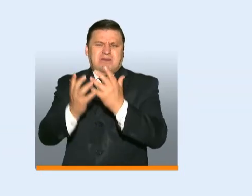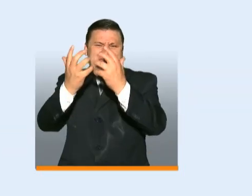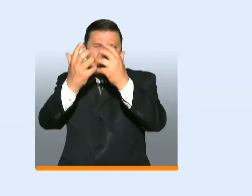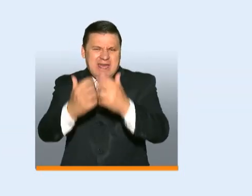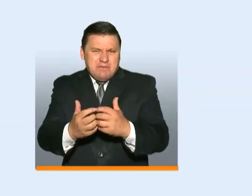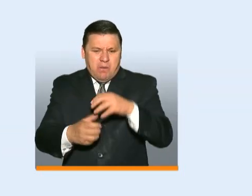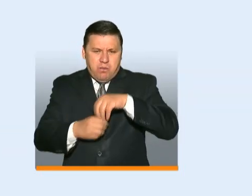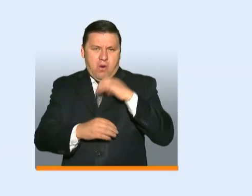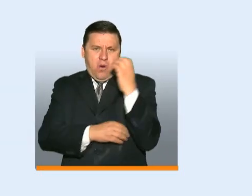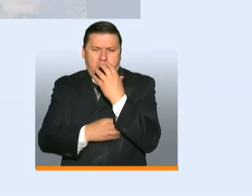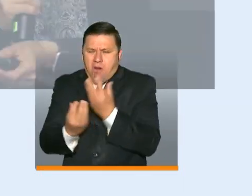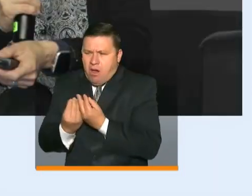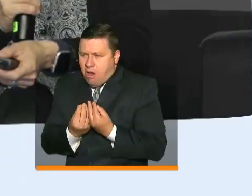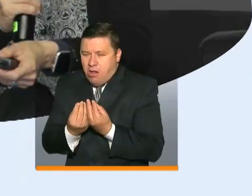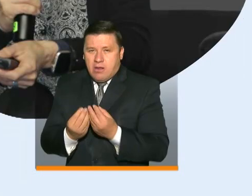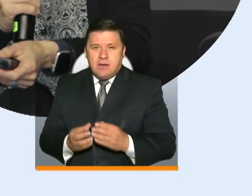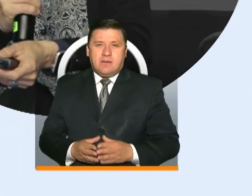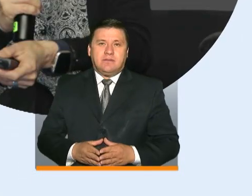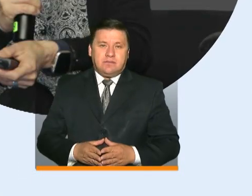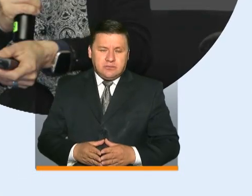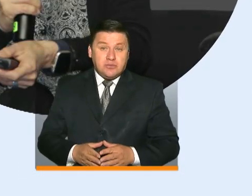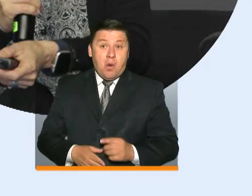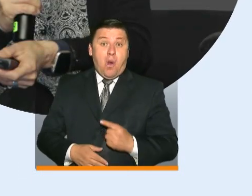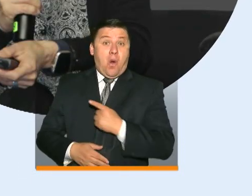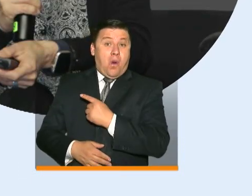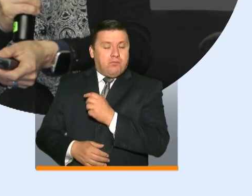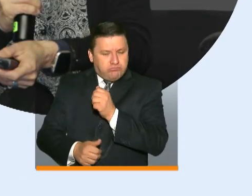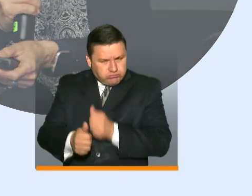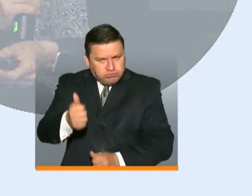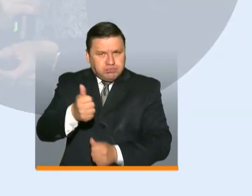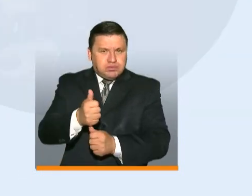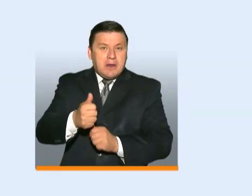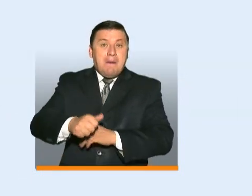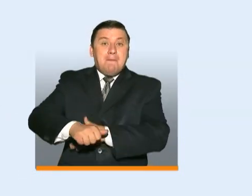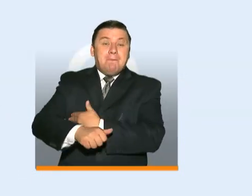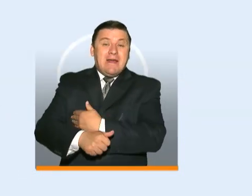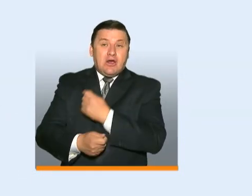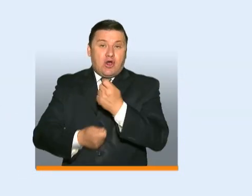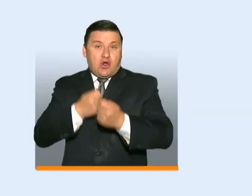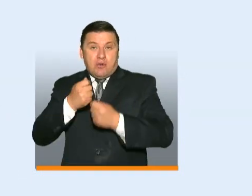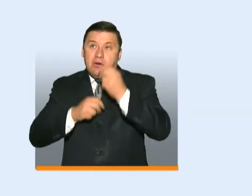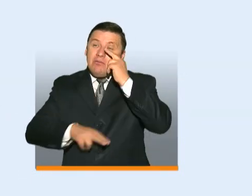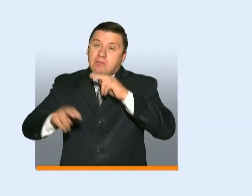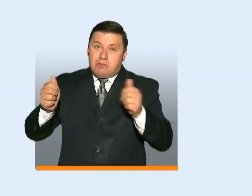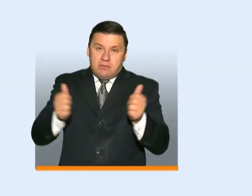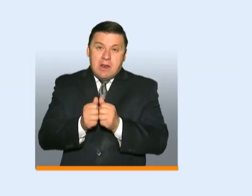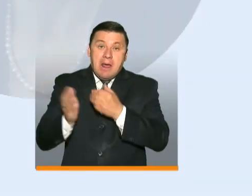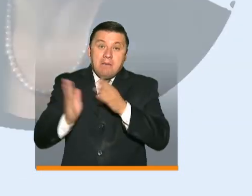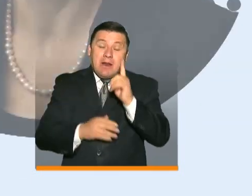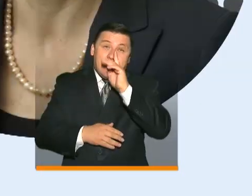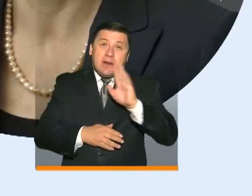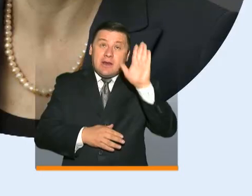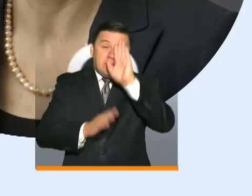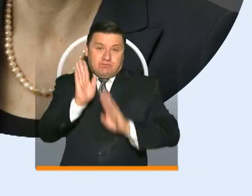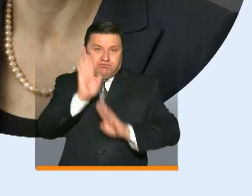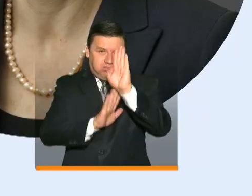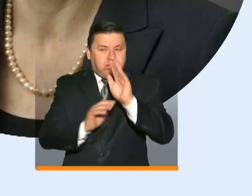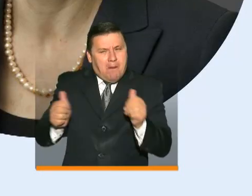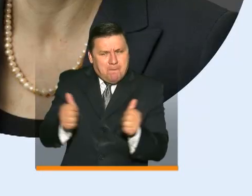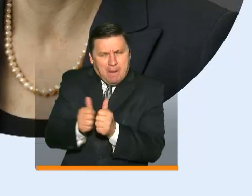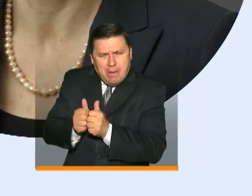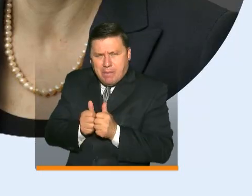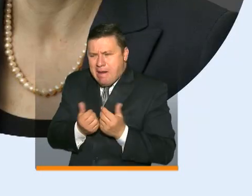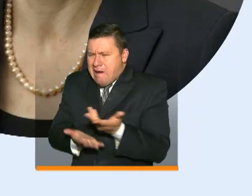de Colombia. Y cuenta con el respaldo del Ministerio de Comercio, Industria y Turismo y de Planeación Nacional.